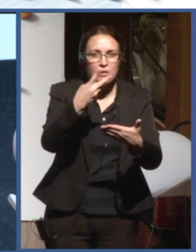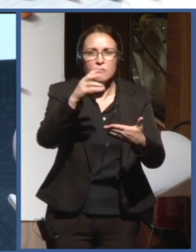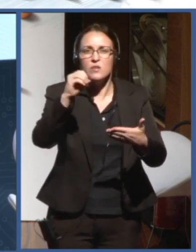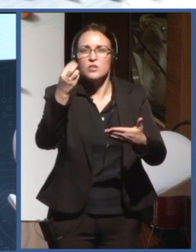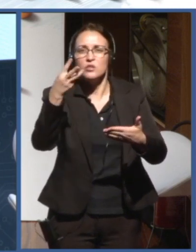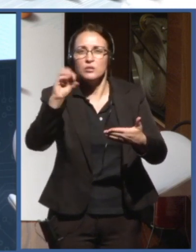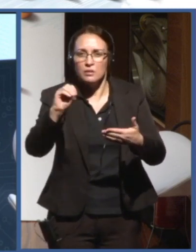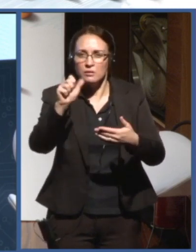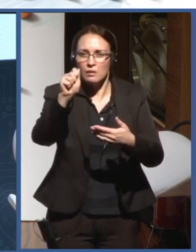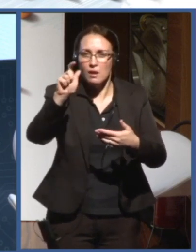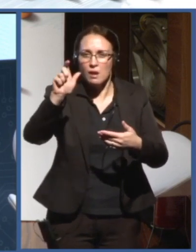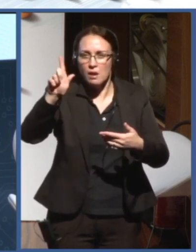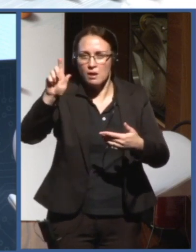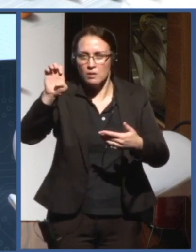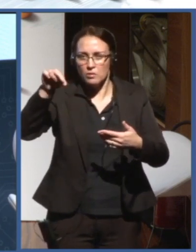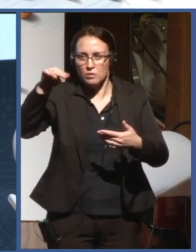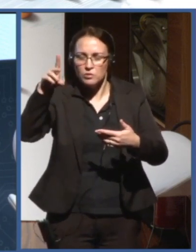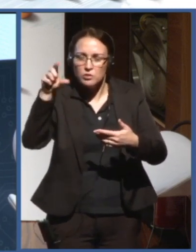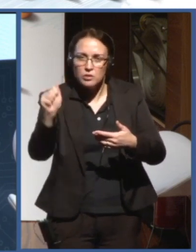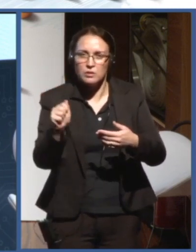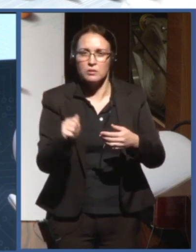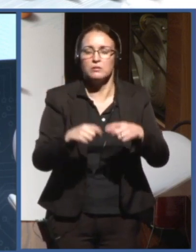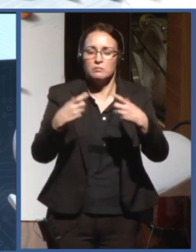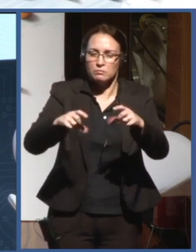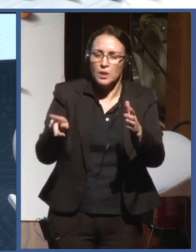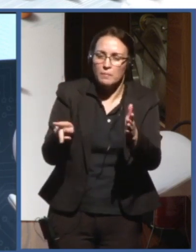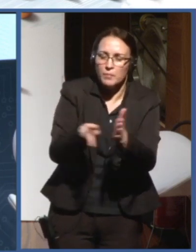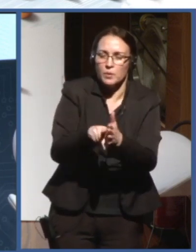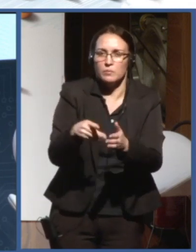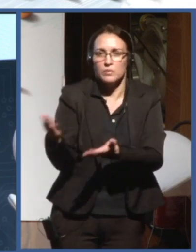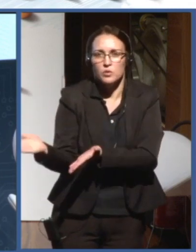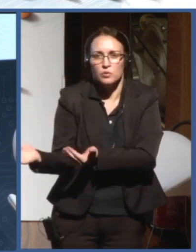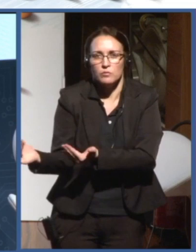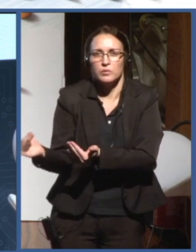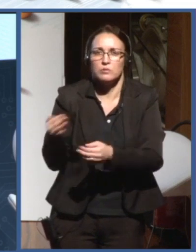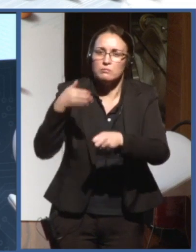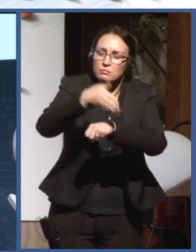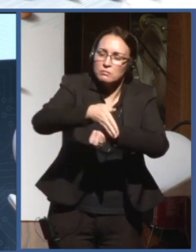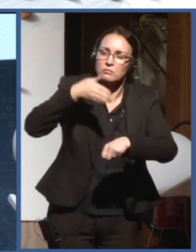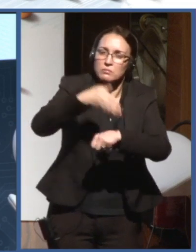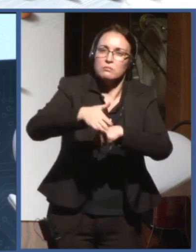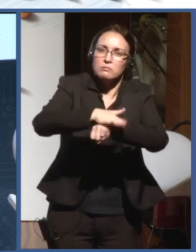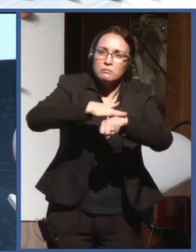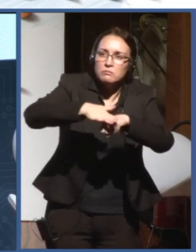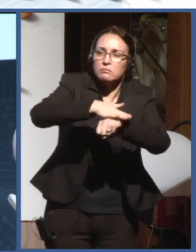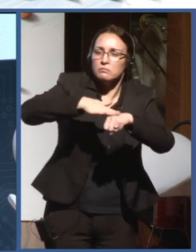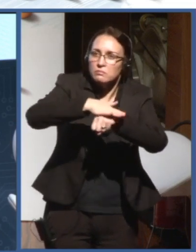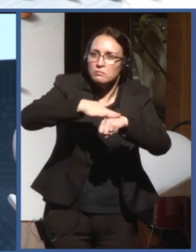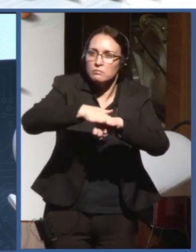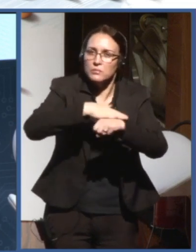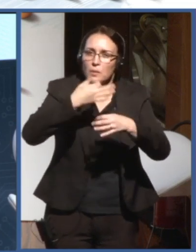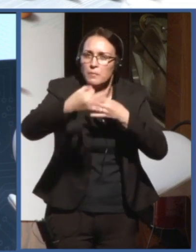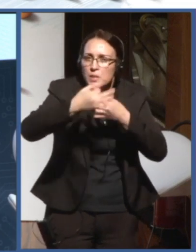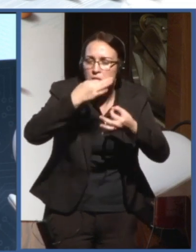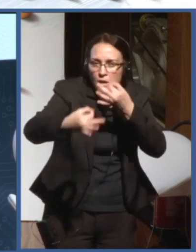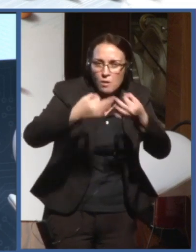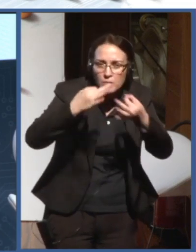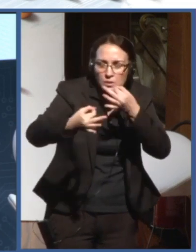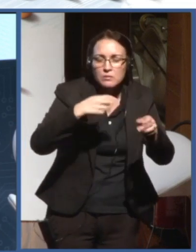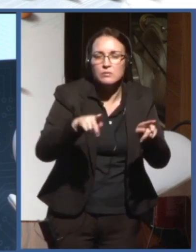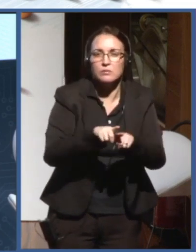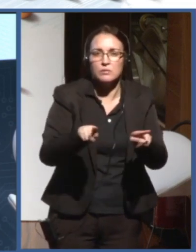participación de la juventud y además de abordar distintos elementos que son de relevancia también abordan los temas de